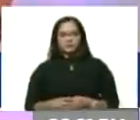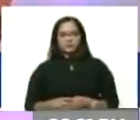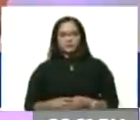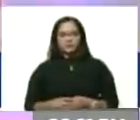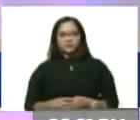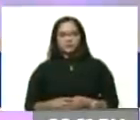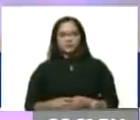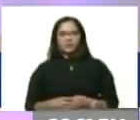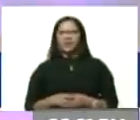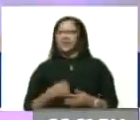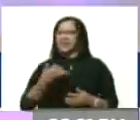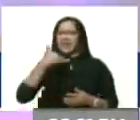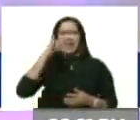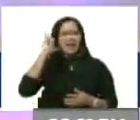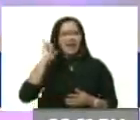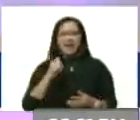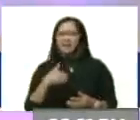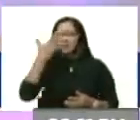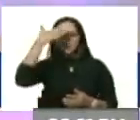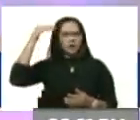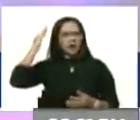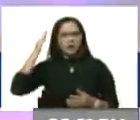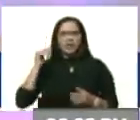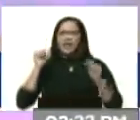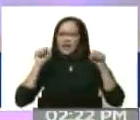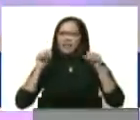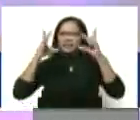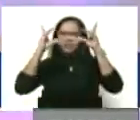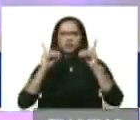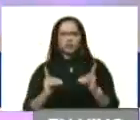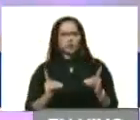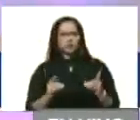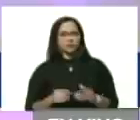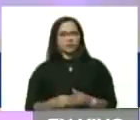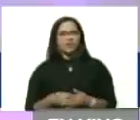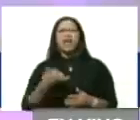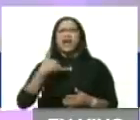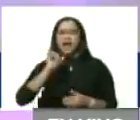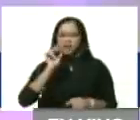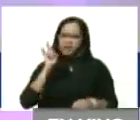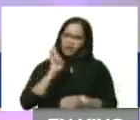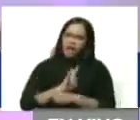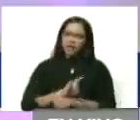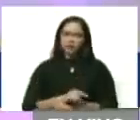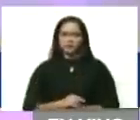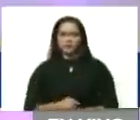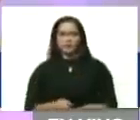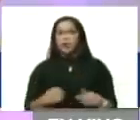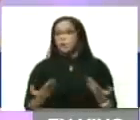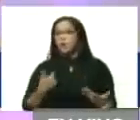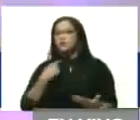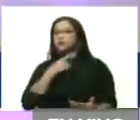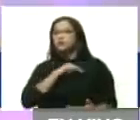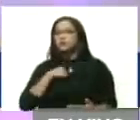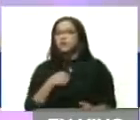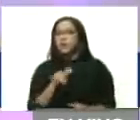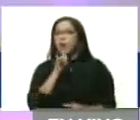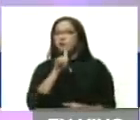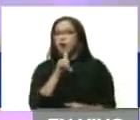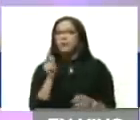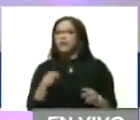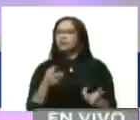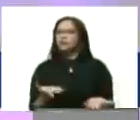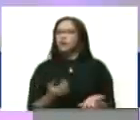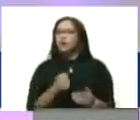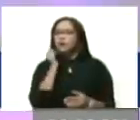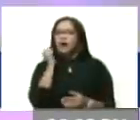Hay cinismo detrás de esta decisión. Hay engaño. Por eso señalamos que es una estratagema